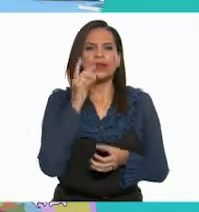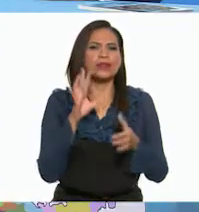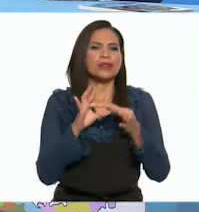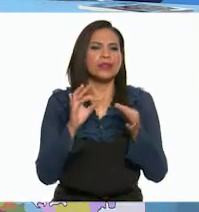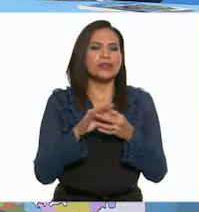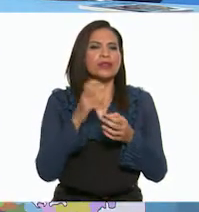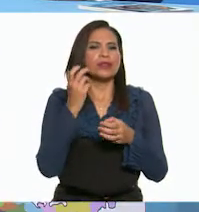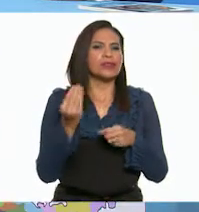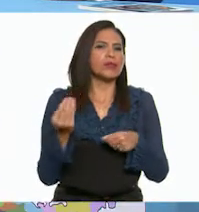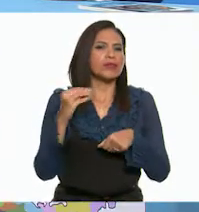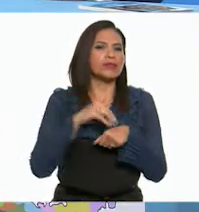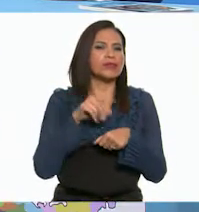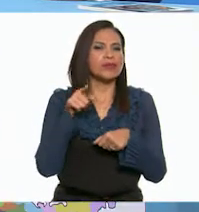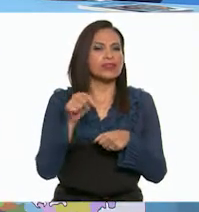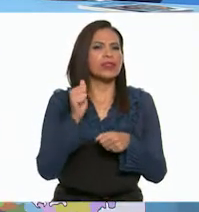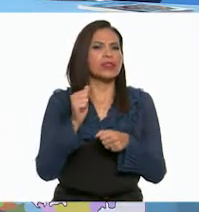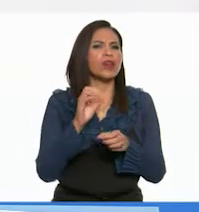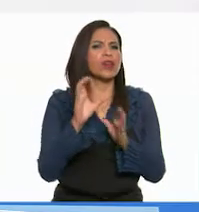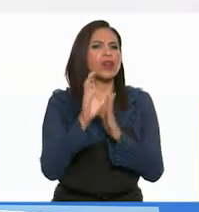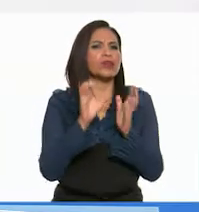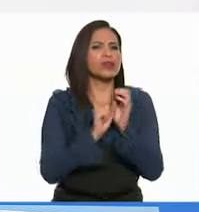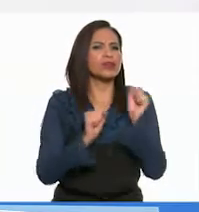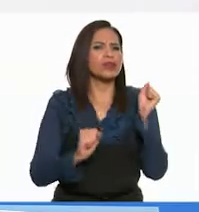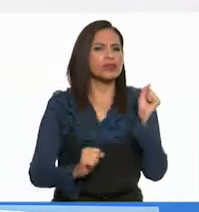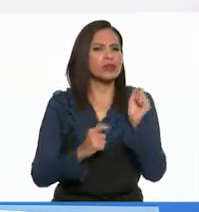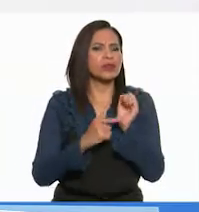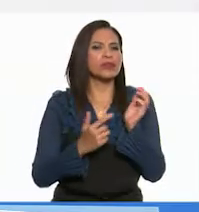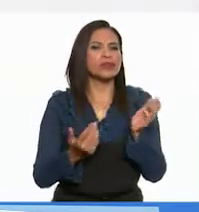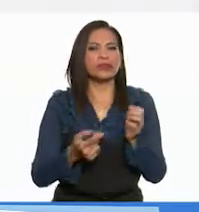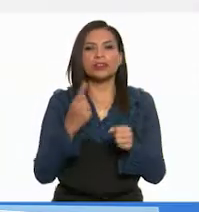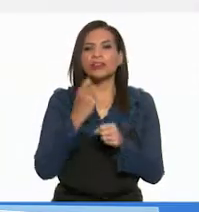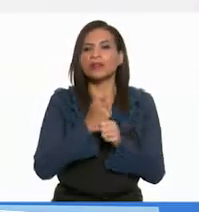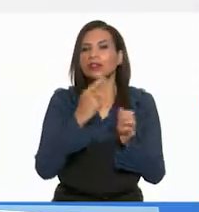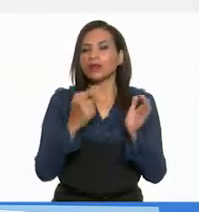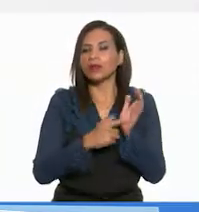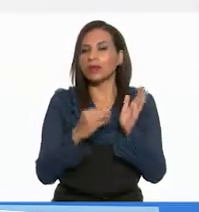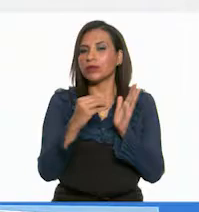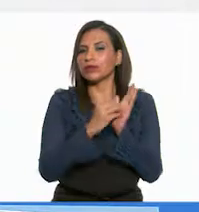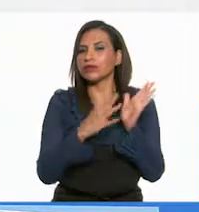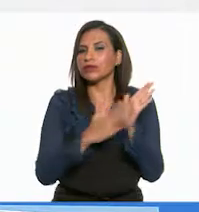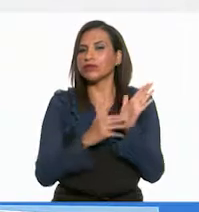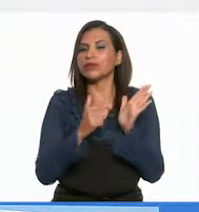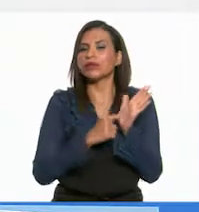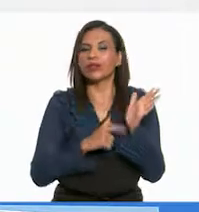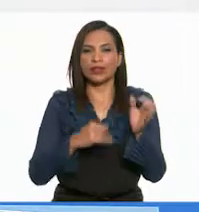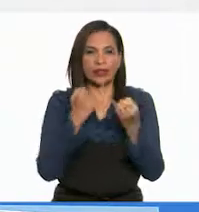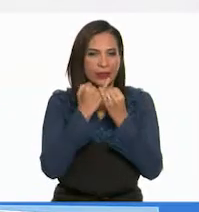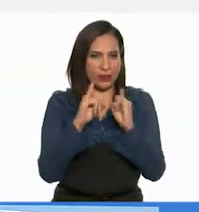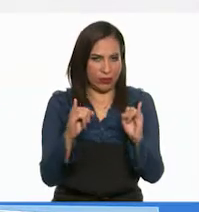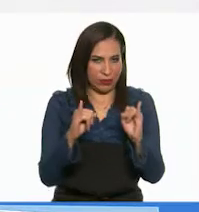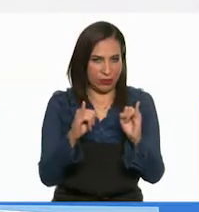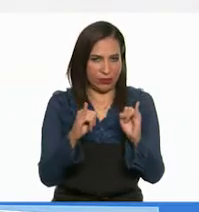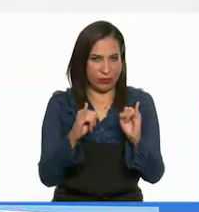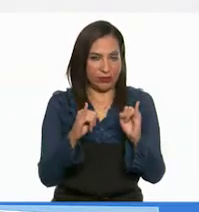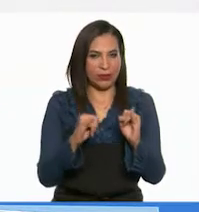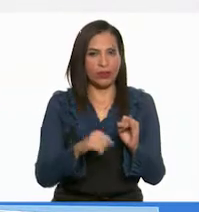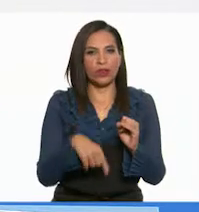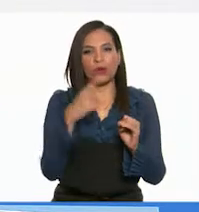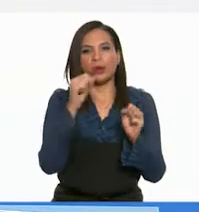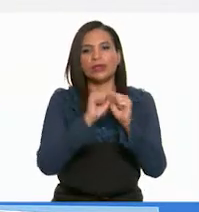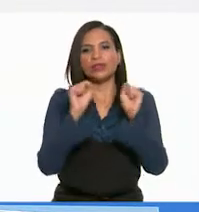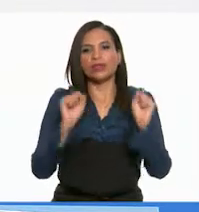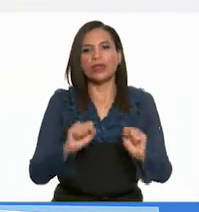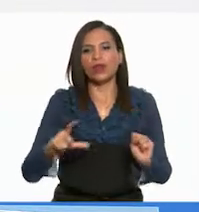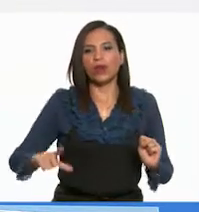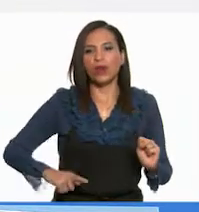¿qué establecía esta Constitución? Bueno, en primer lugar se estableció la independencia, un sistema